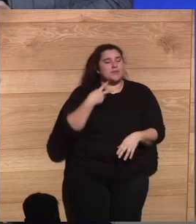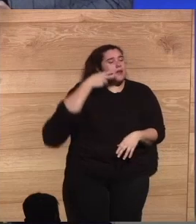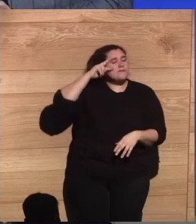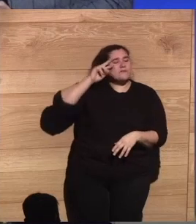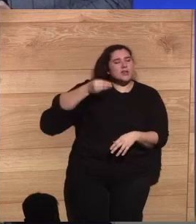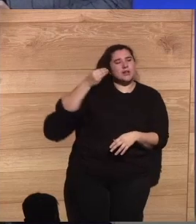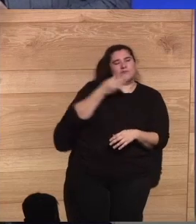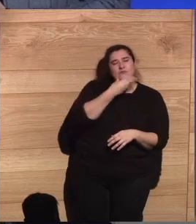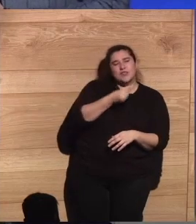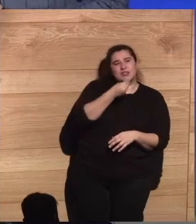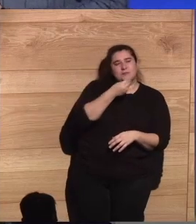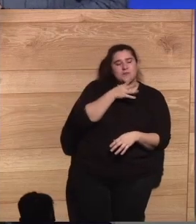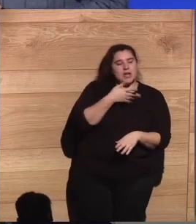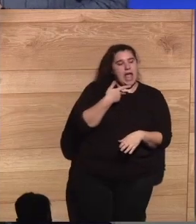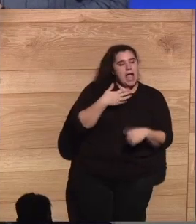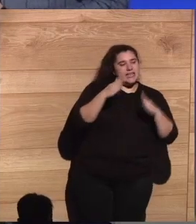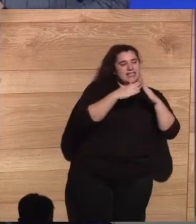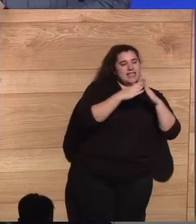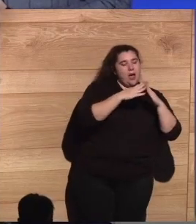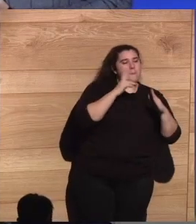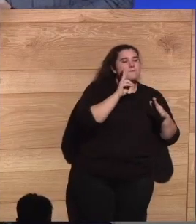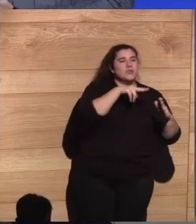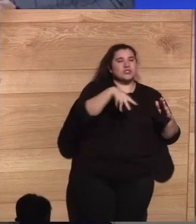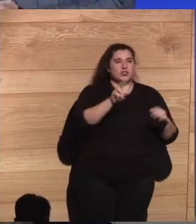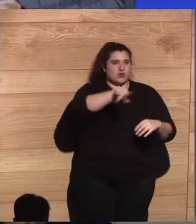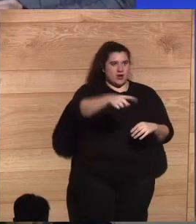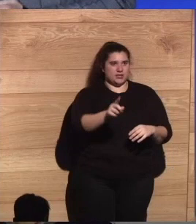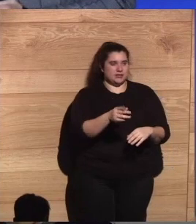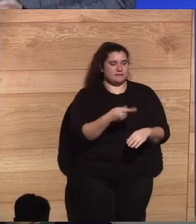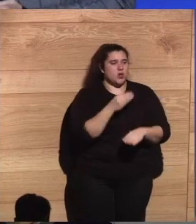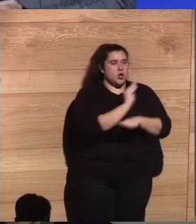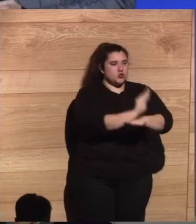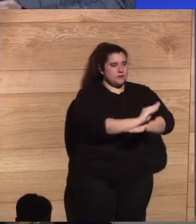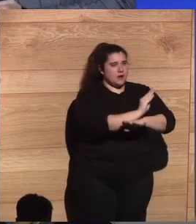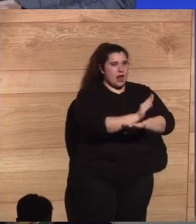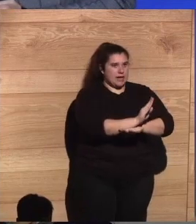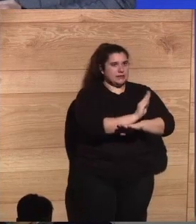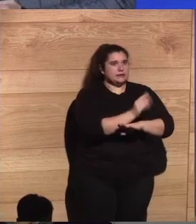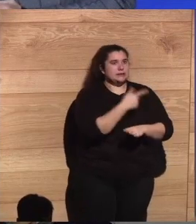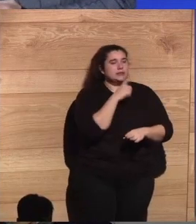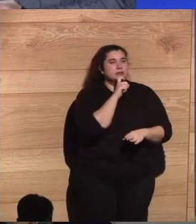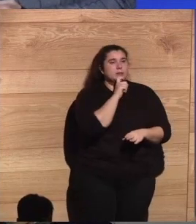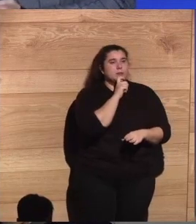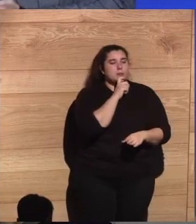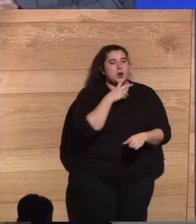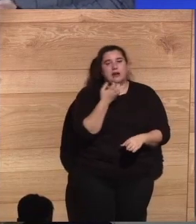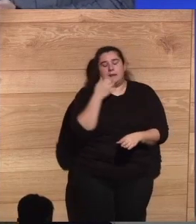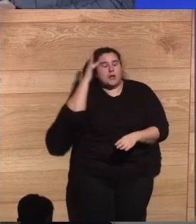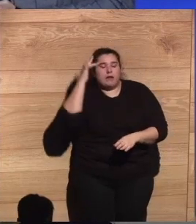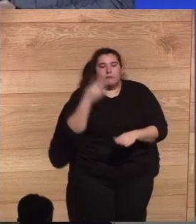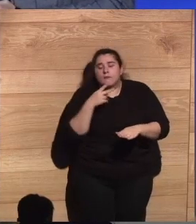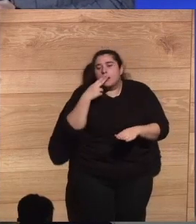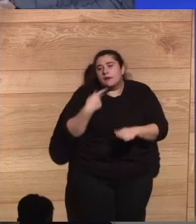no es una casa museo. Es una casa que está conservada como si él hubiera cerrado la puerta cuando salió a comprar tabaco y